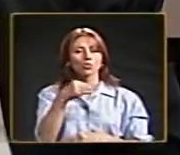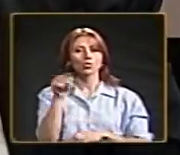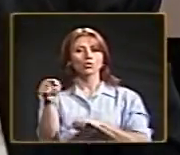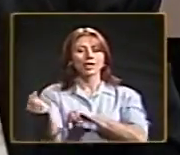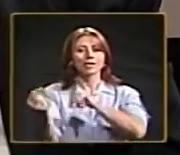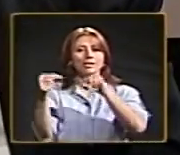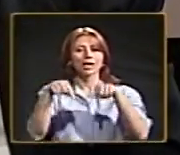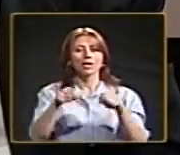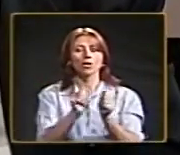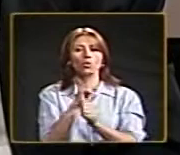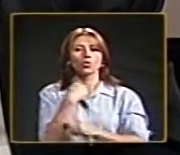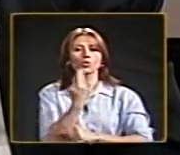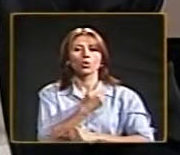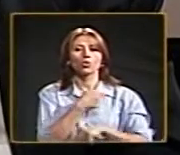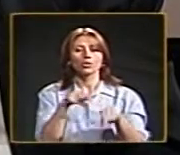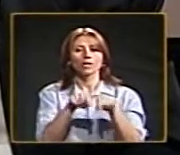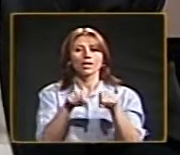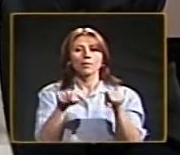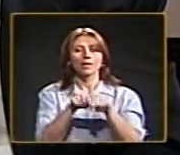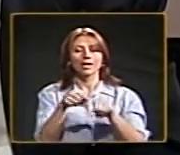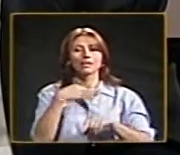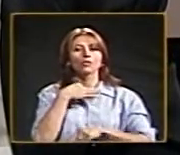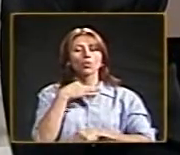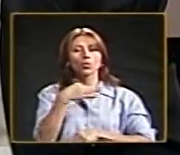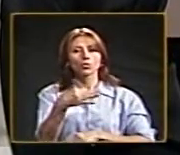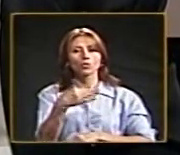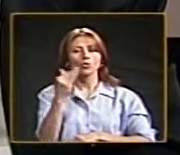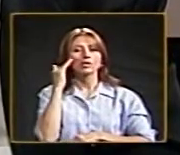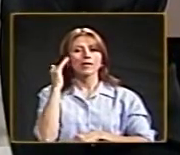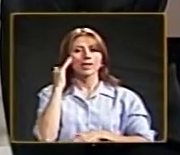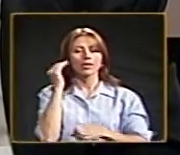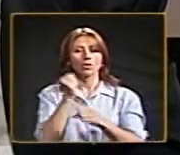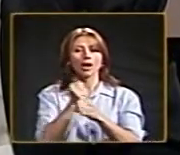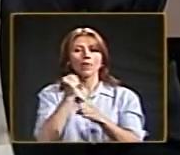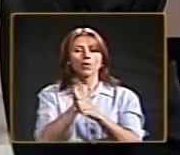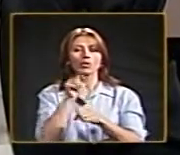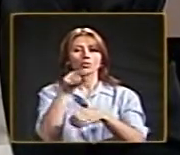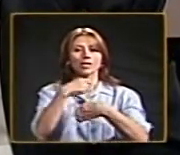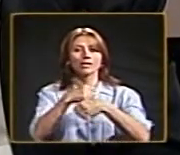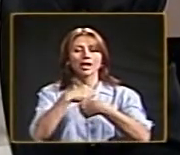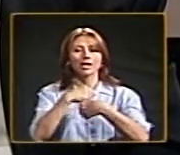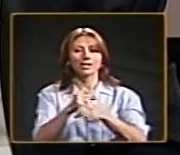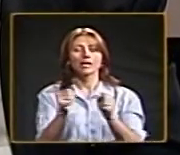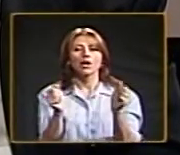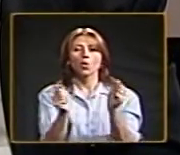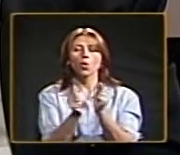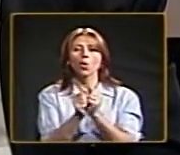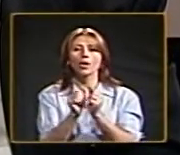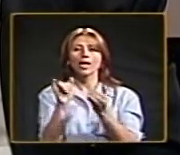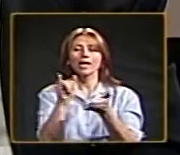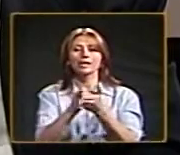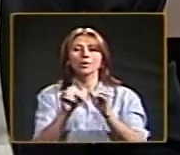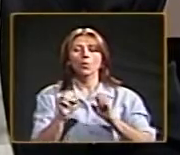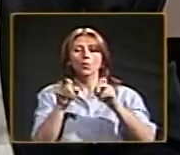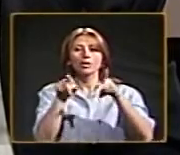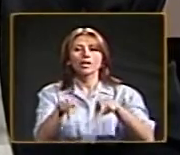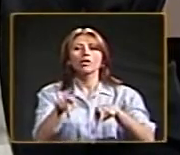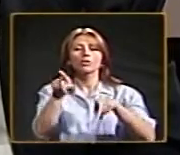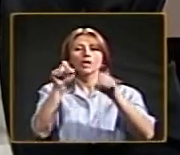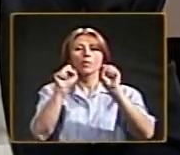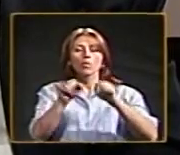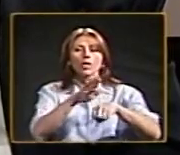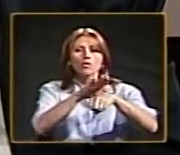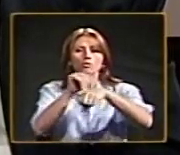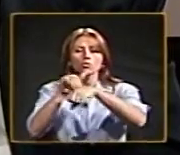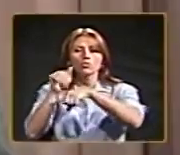y sobre todo es un gusto sabiendo la labor que usted realiza con esta posibilidad enorme que tiene de congregar a guitarristas